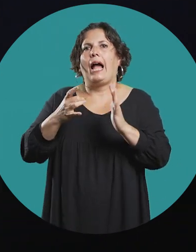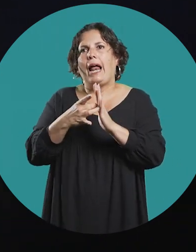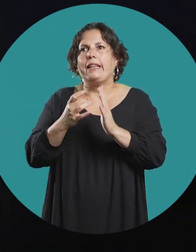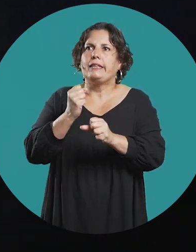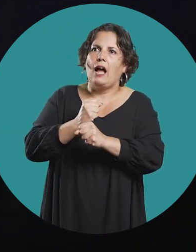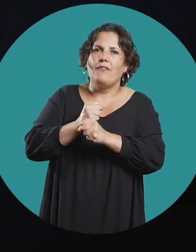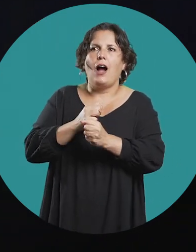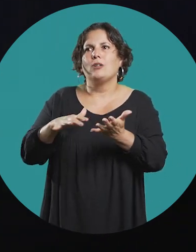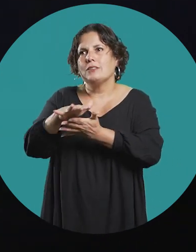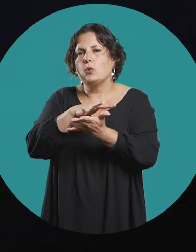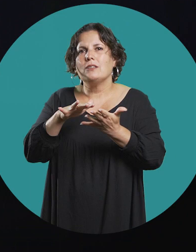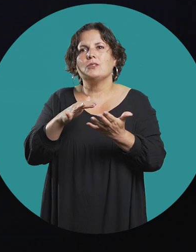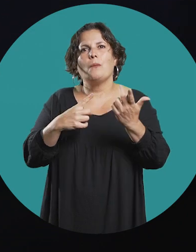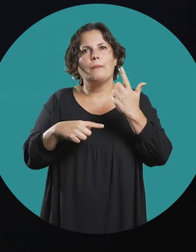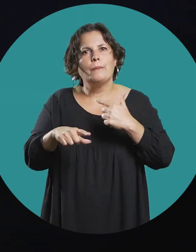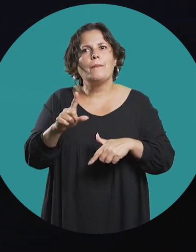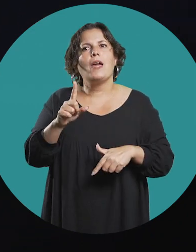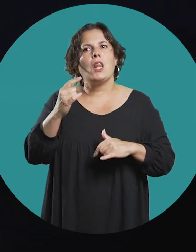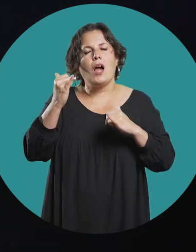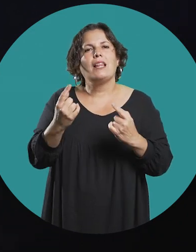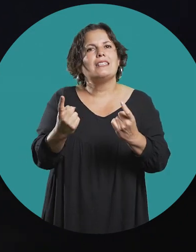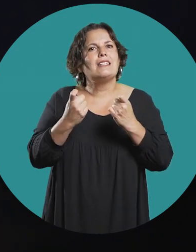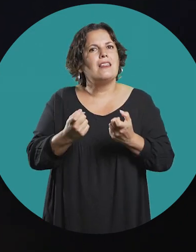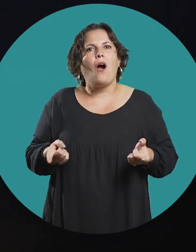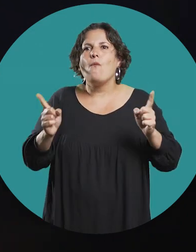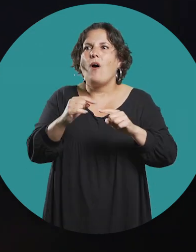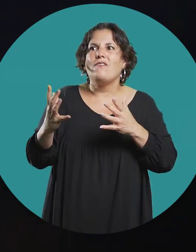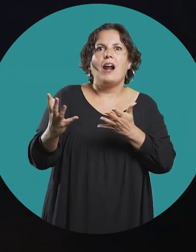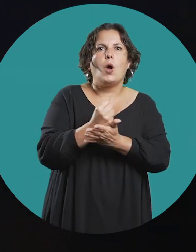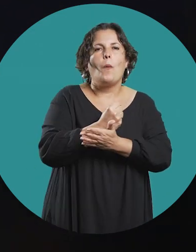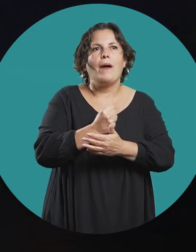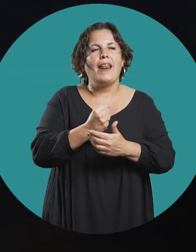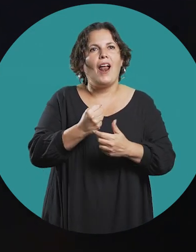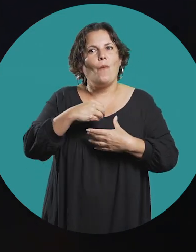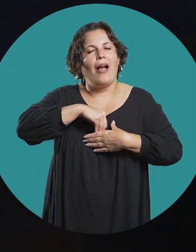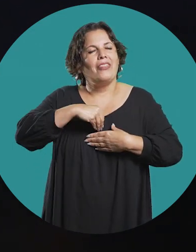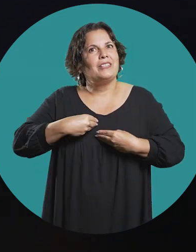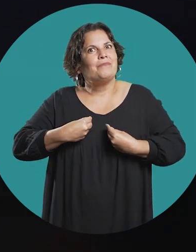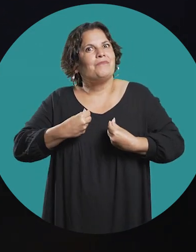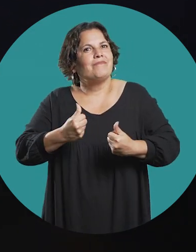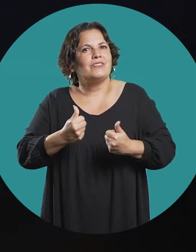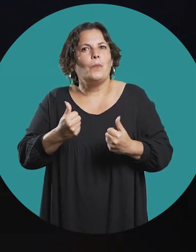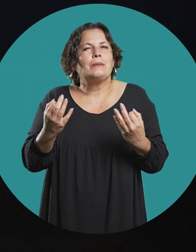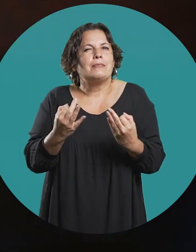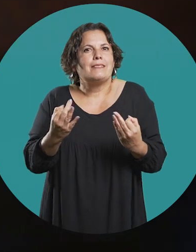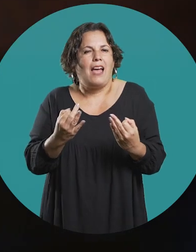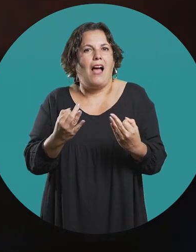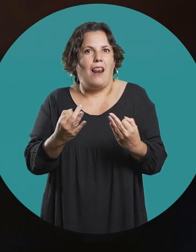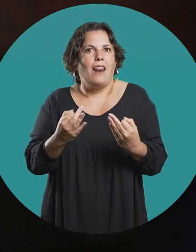todo eso, pero de que hay una necesidad de volver a recuperar esa llamita